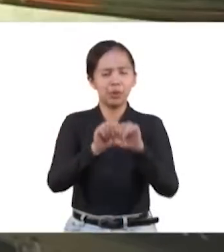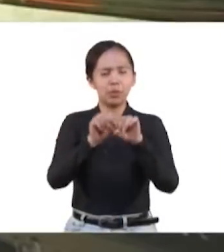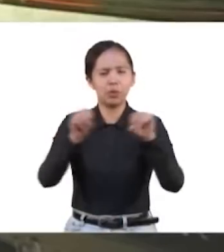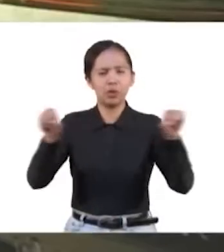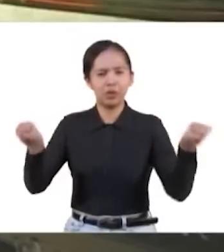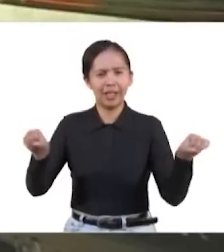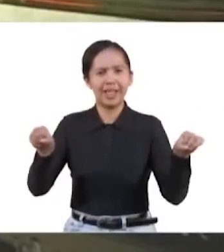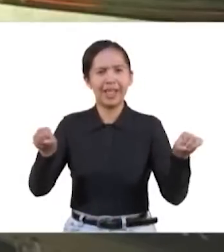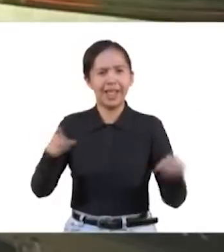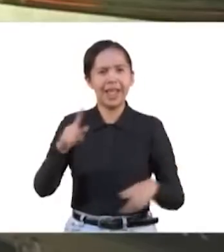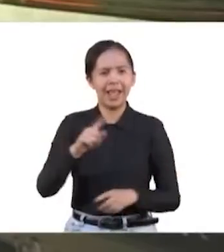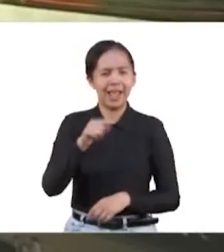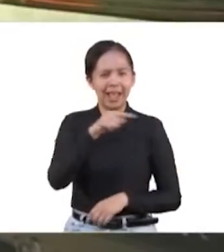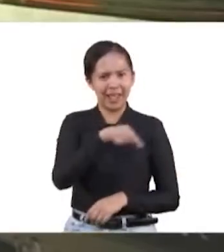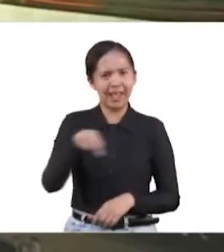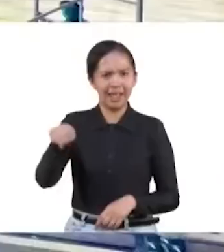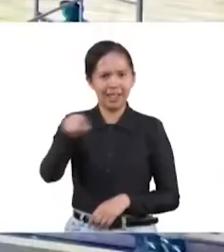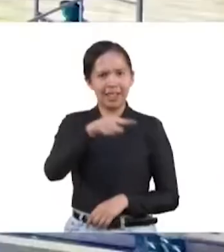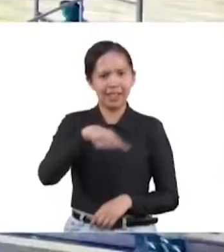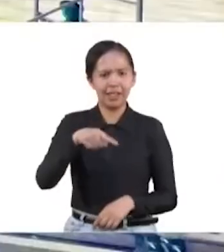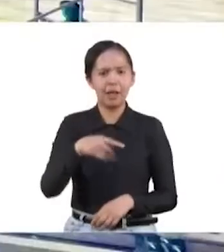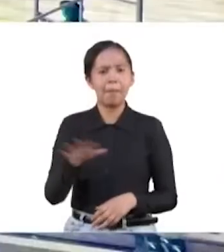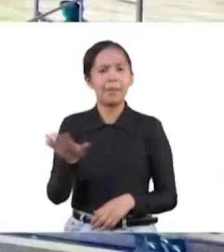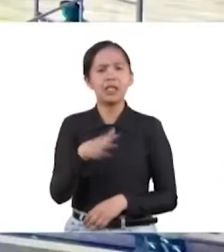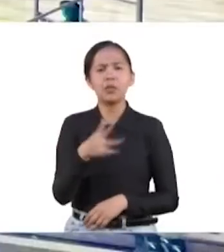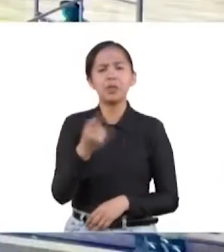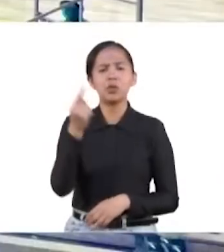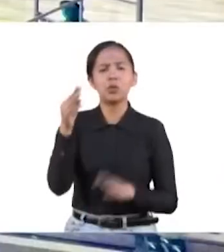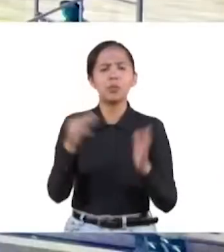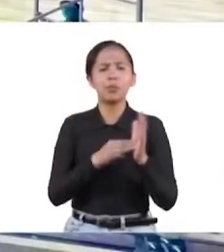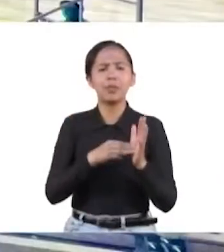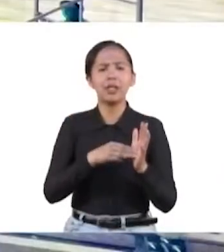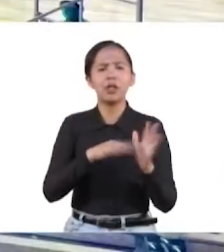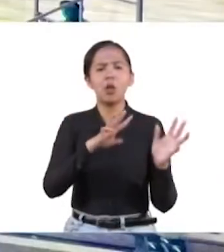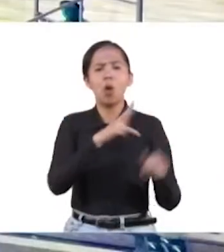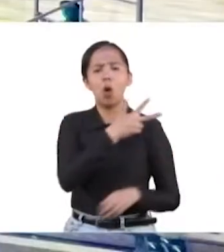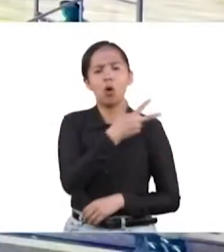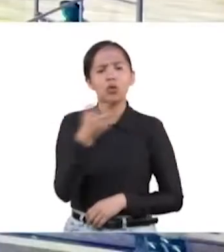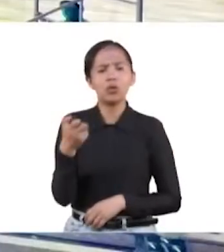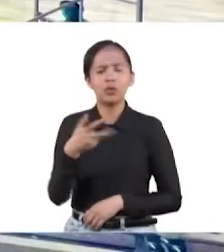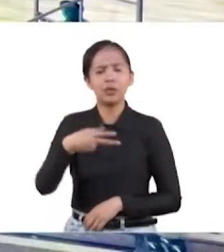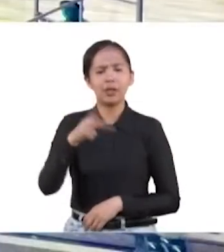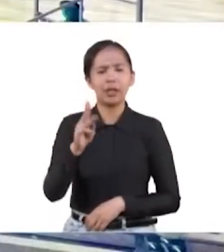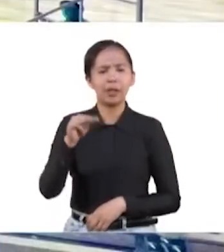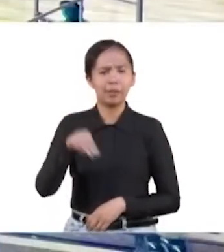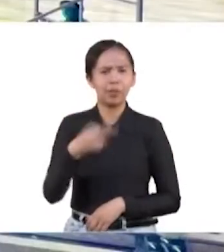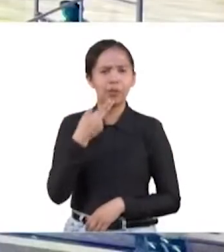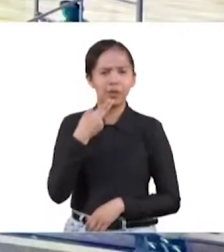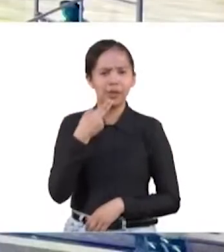correspondiente a estos sistemas supera los 1.800 kilómetros, de los